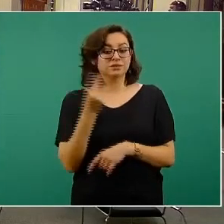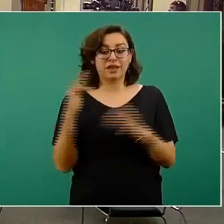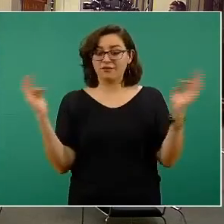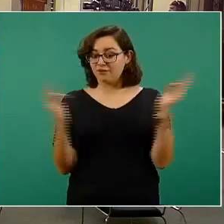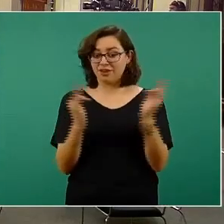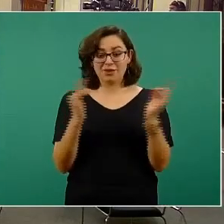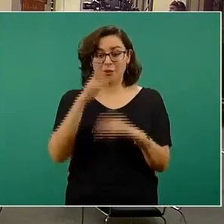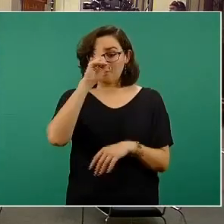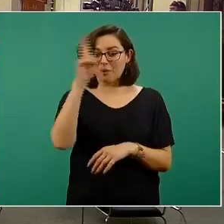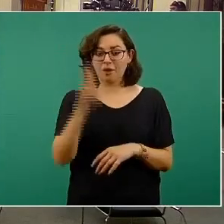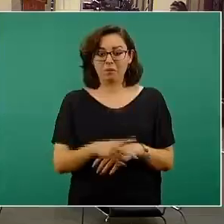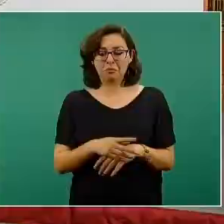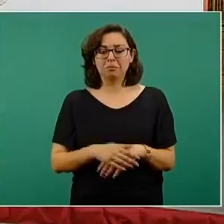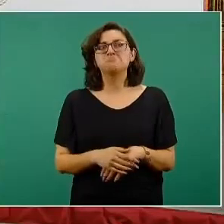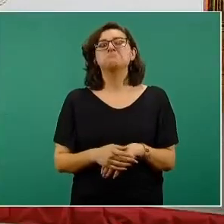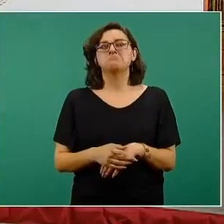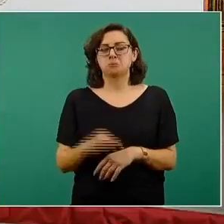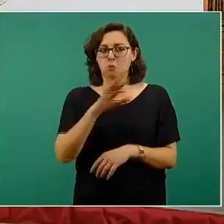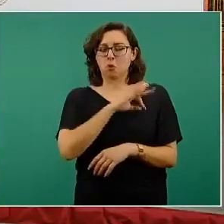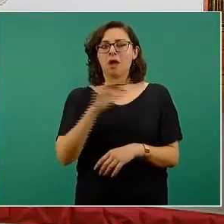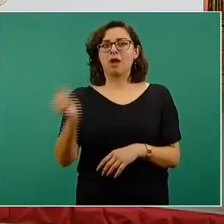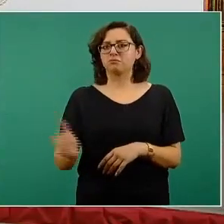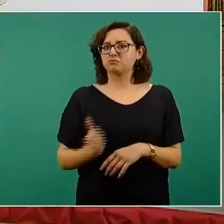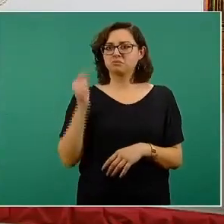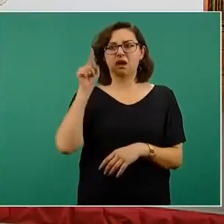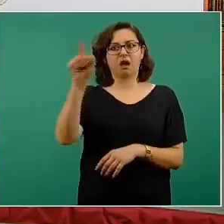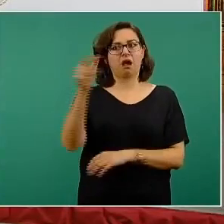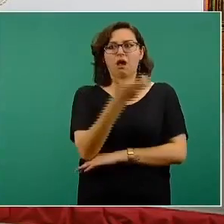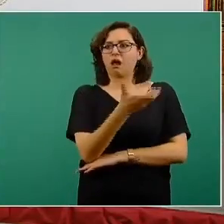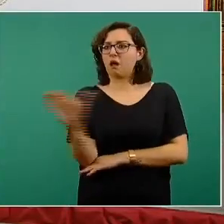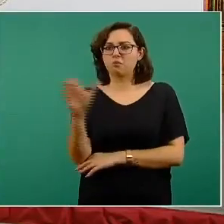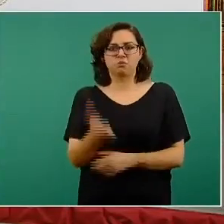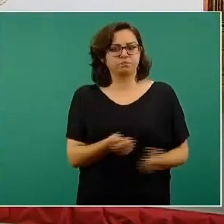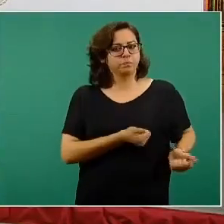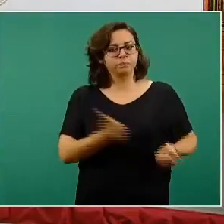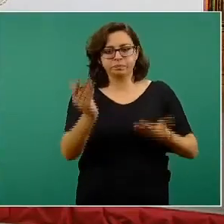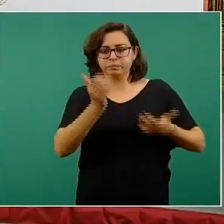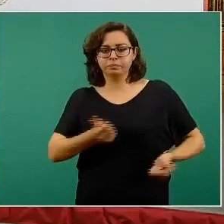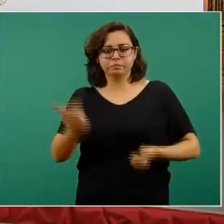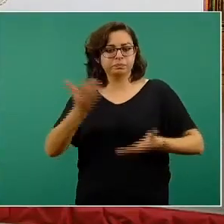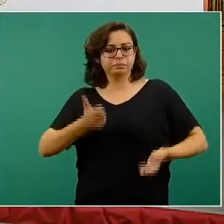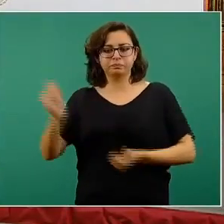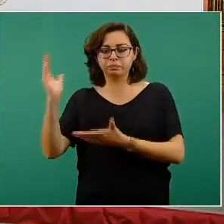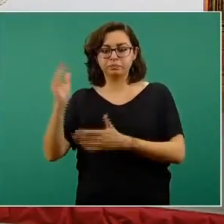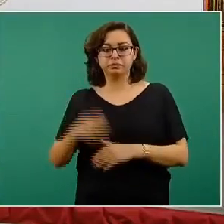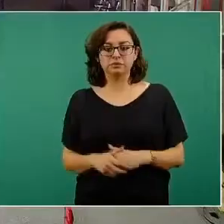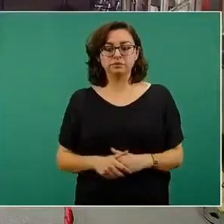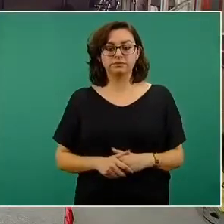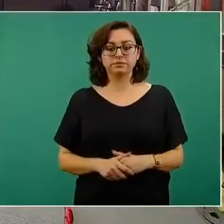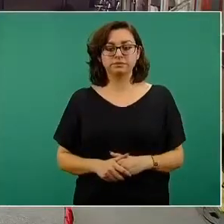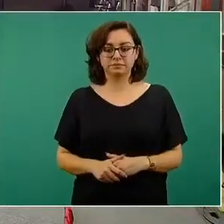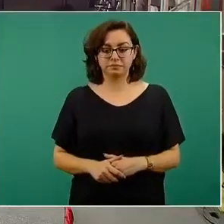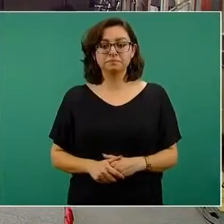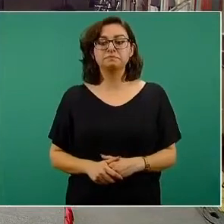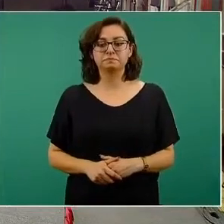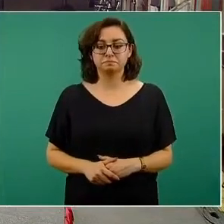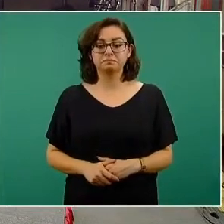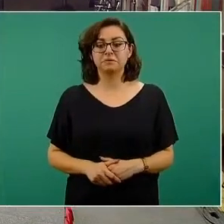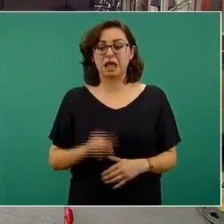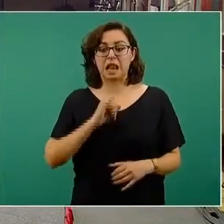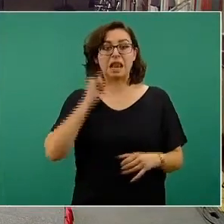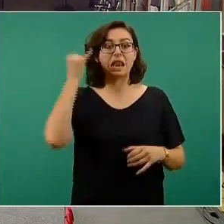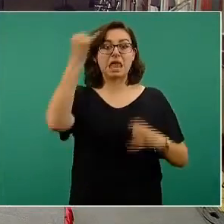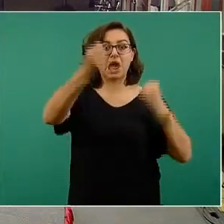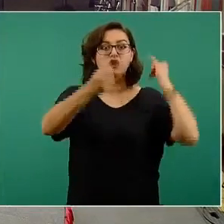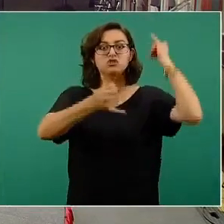ultracongelación, tener un avance sustancial en las zonas rurales. ¿Vale? Sí, las más alejadas, porque